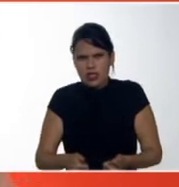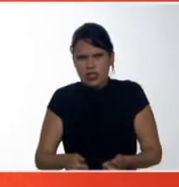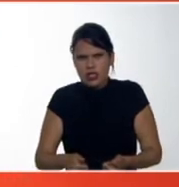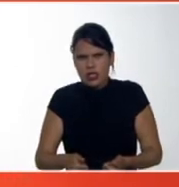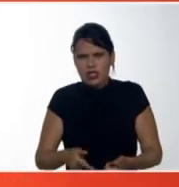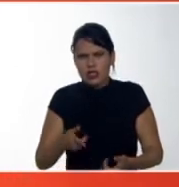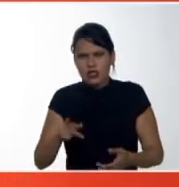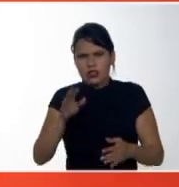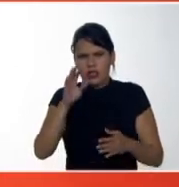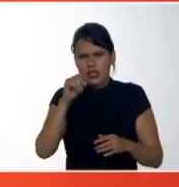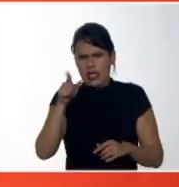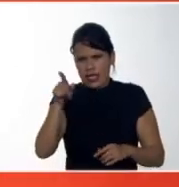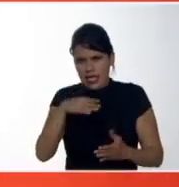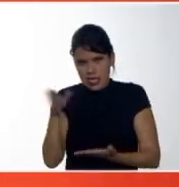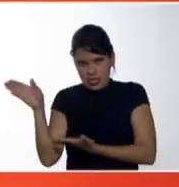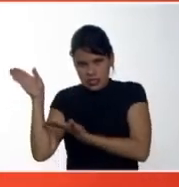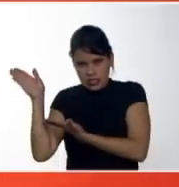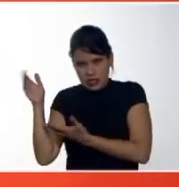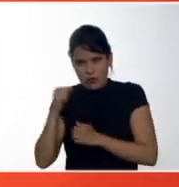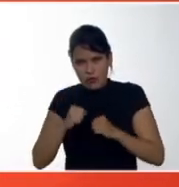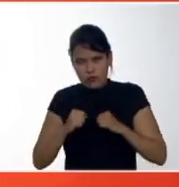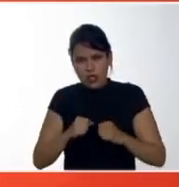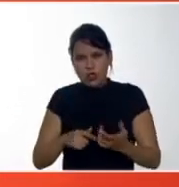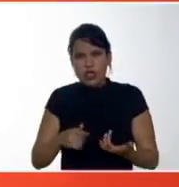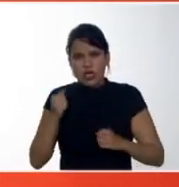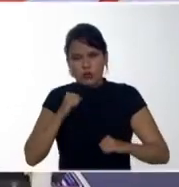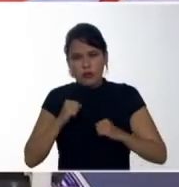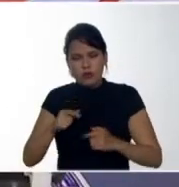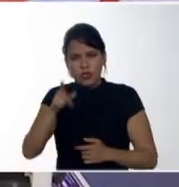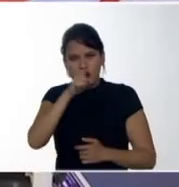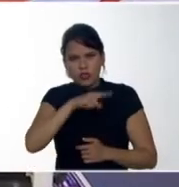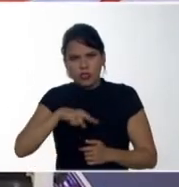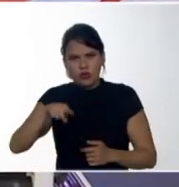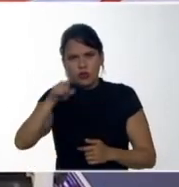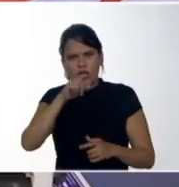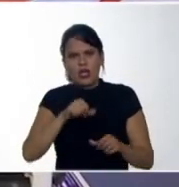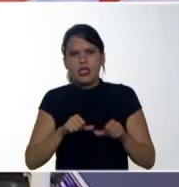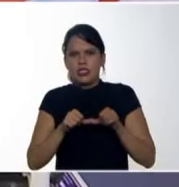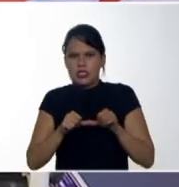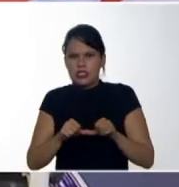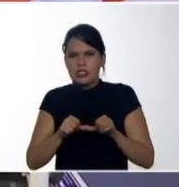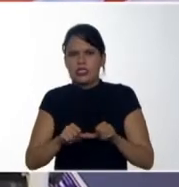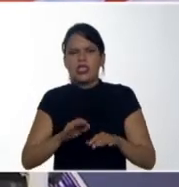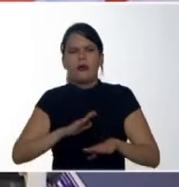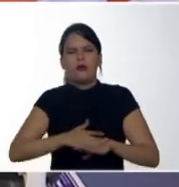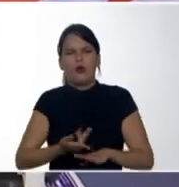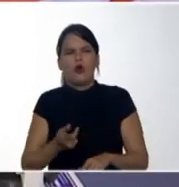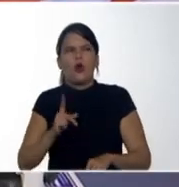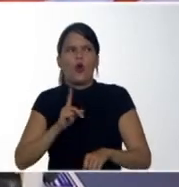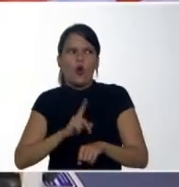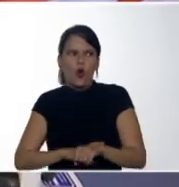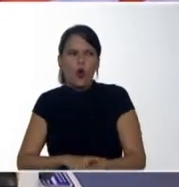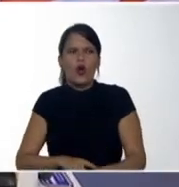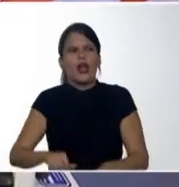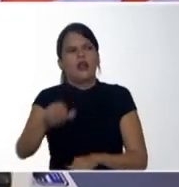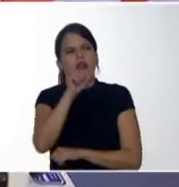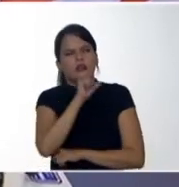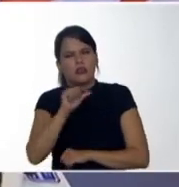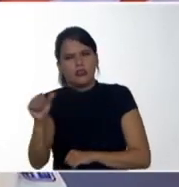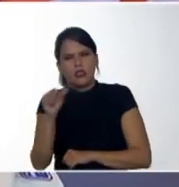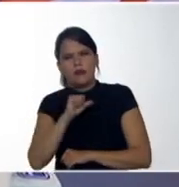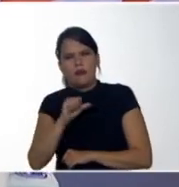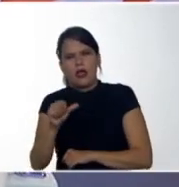este movimiento y que el movimiento circular se mantenga por horas, semanas, pues